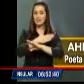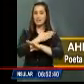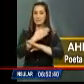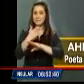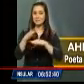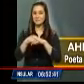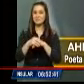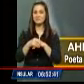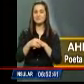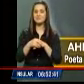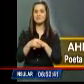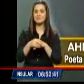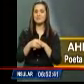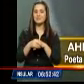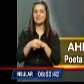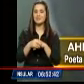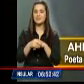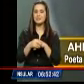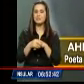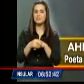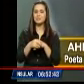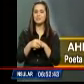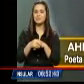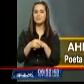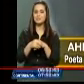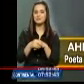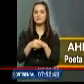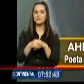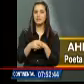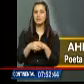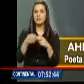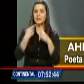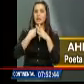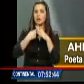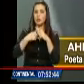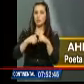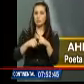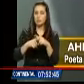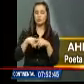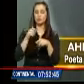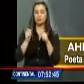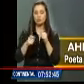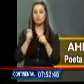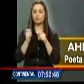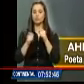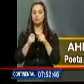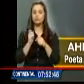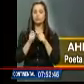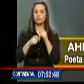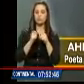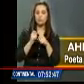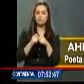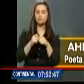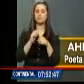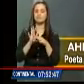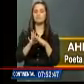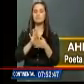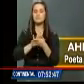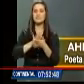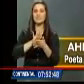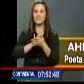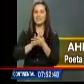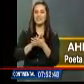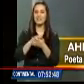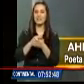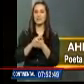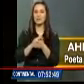y Pumba, que se llama Stand By Me, que comienza dom, dom, dom, dom, dom, dom, dom, dom, que viene